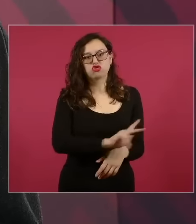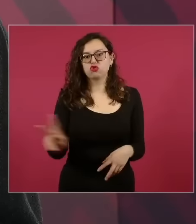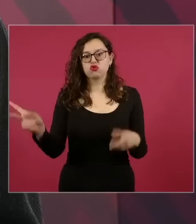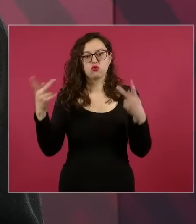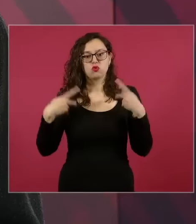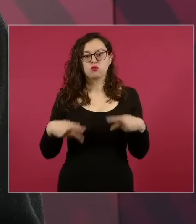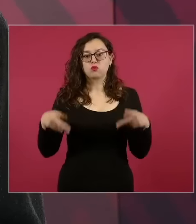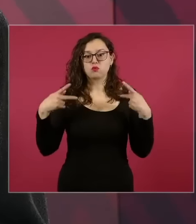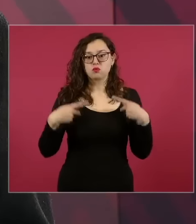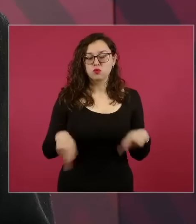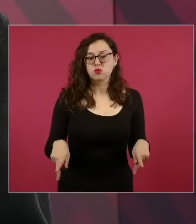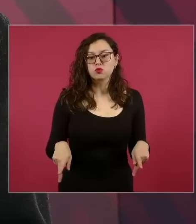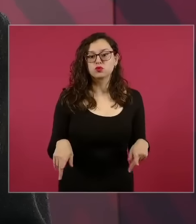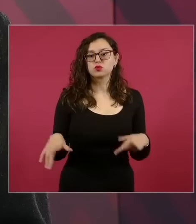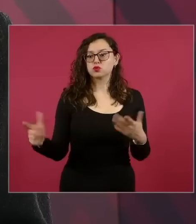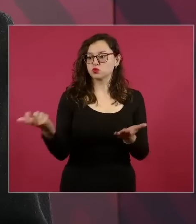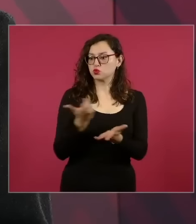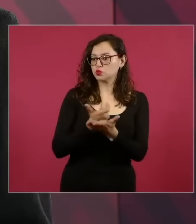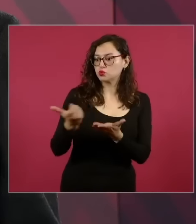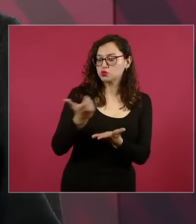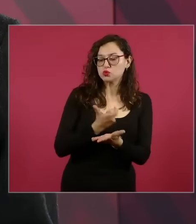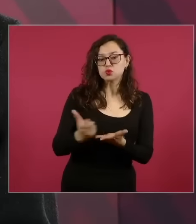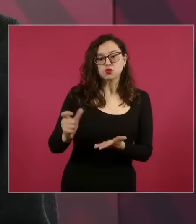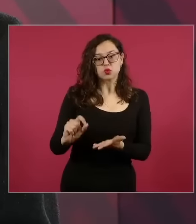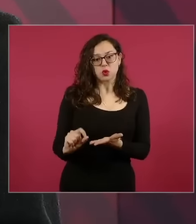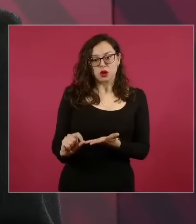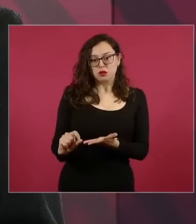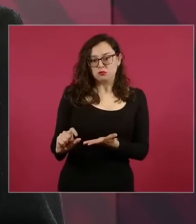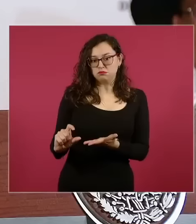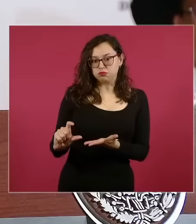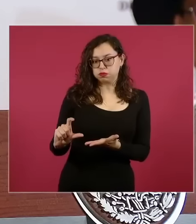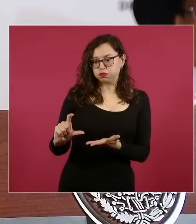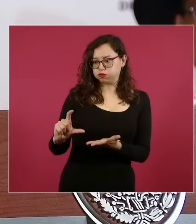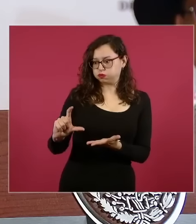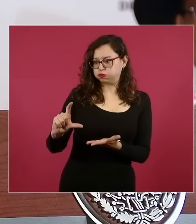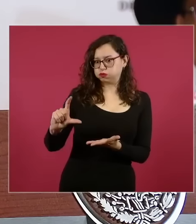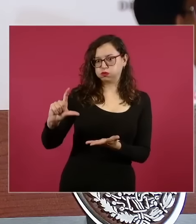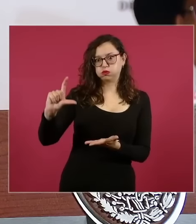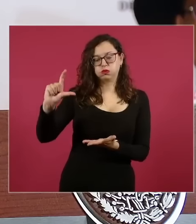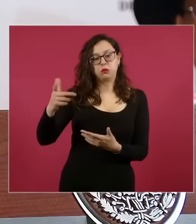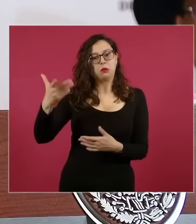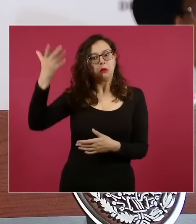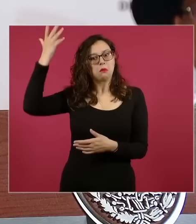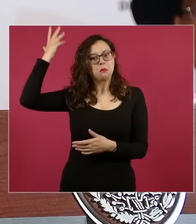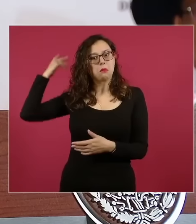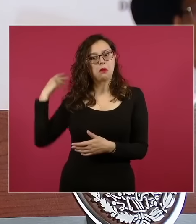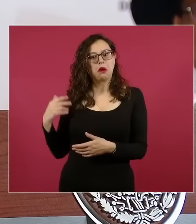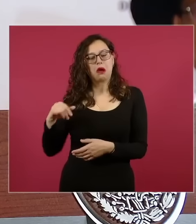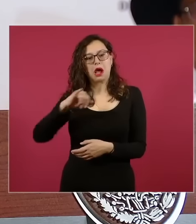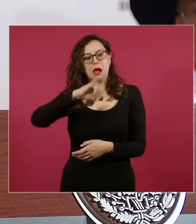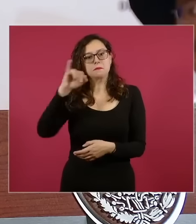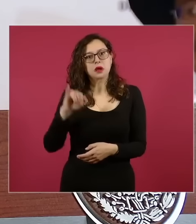cómo se aumentaron los salarios como no sucedía en muchas décadas,